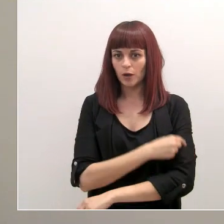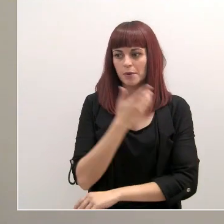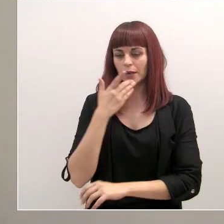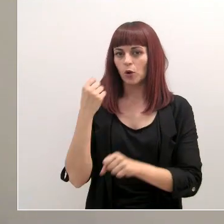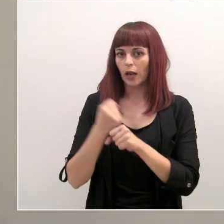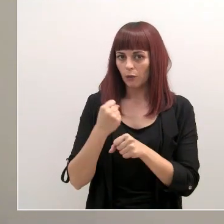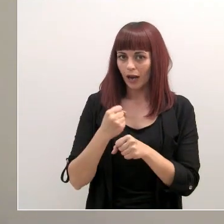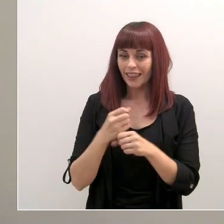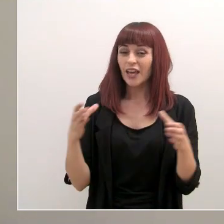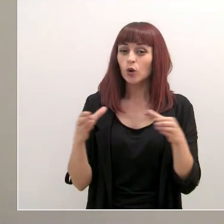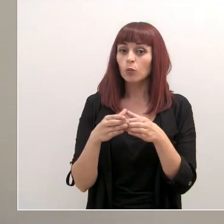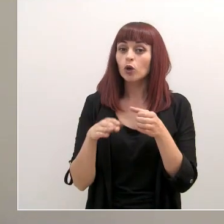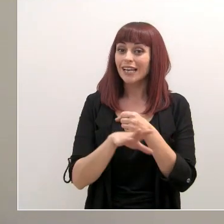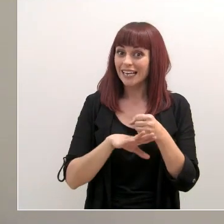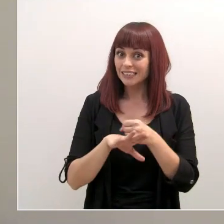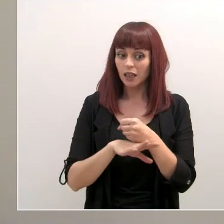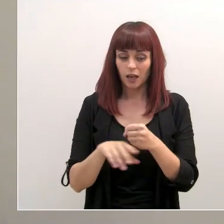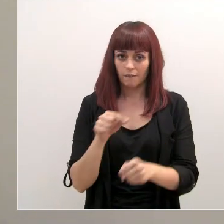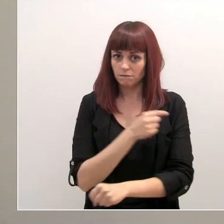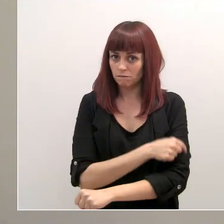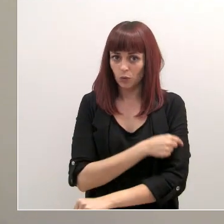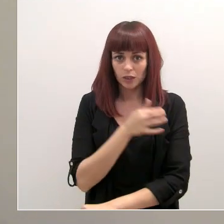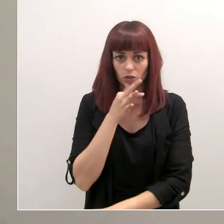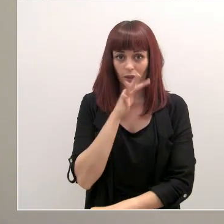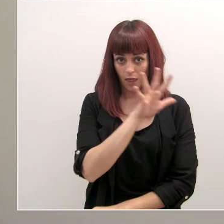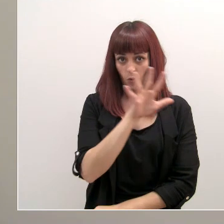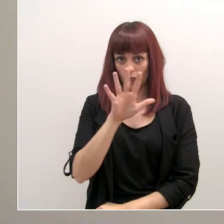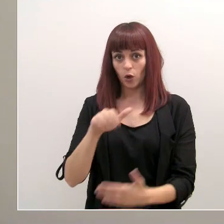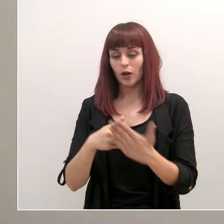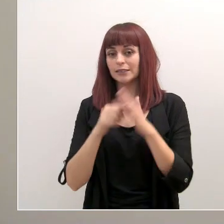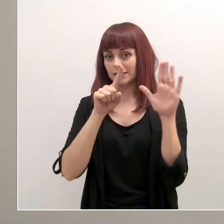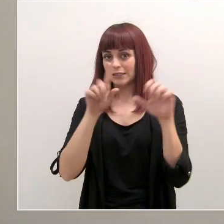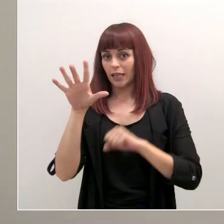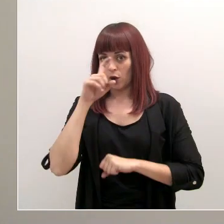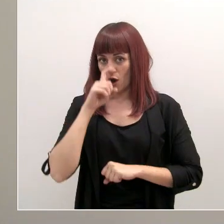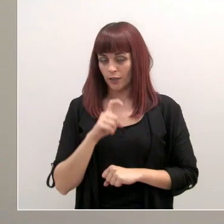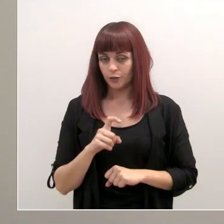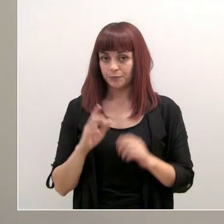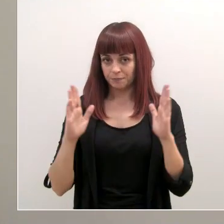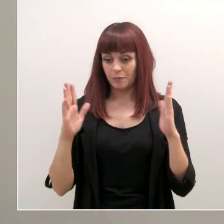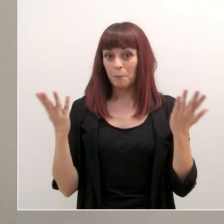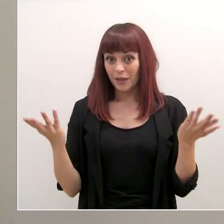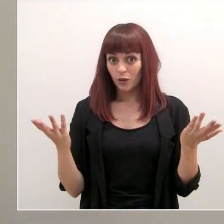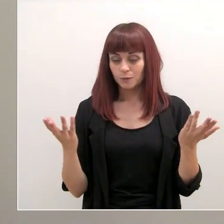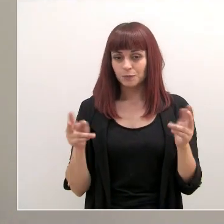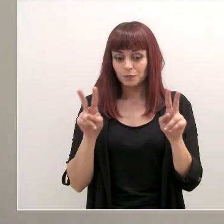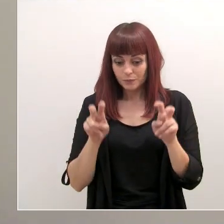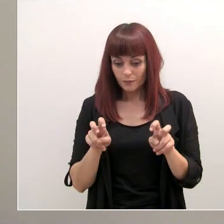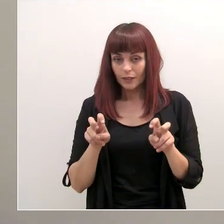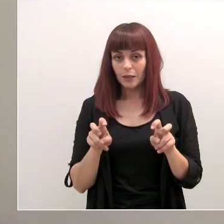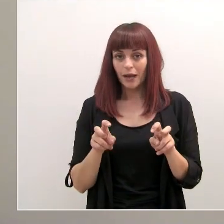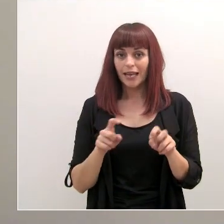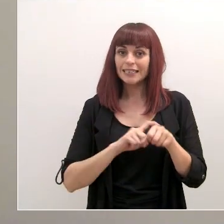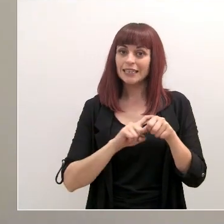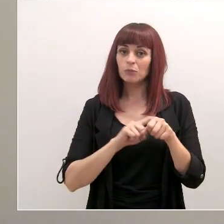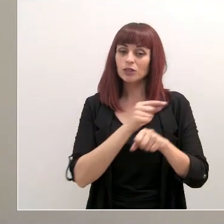laborales de grupos esenciales que están todavía sin vacunar entre 55 y 65 años. Pero la clave es que hay dos tipos